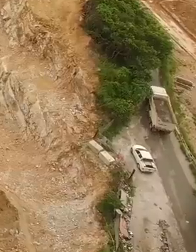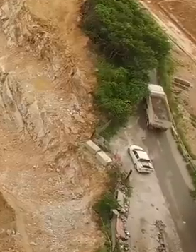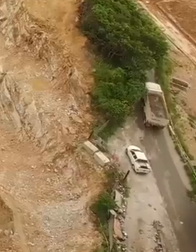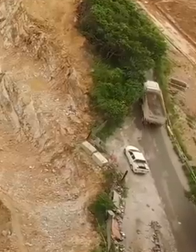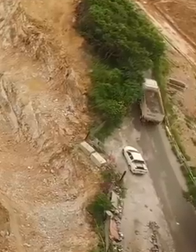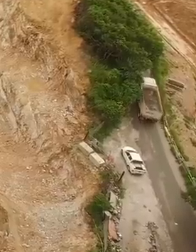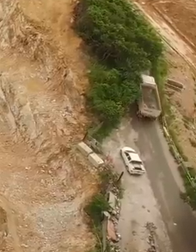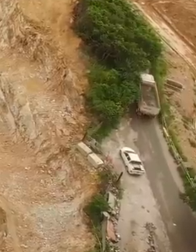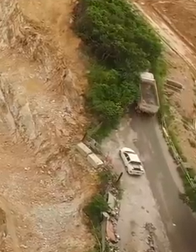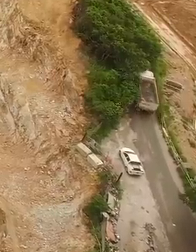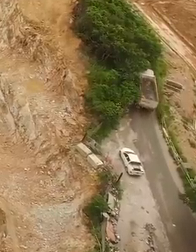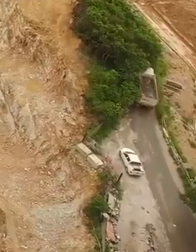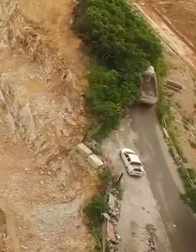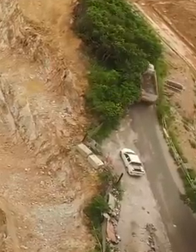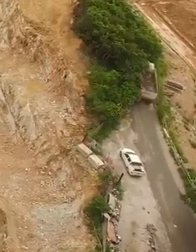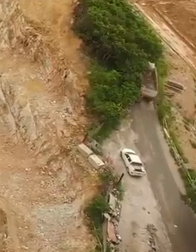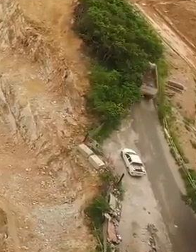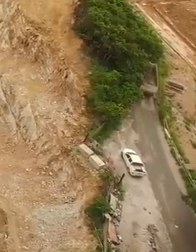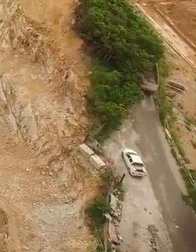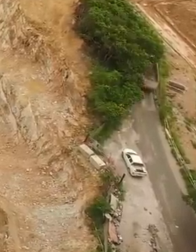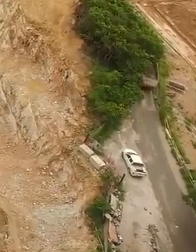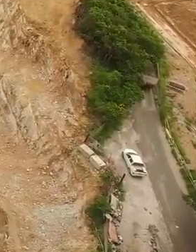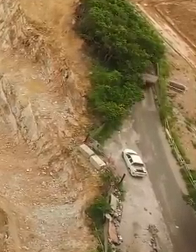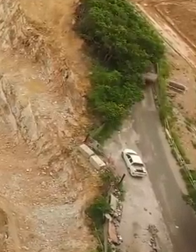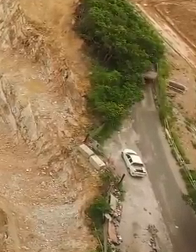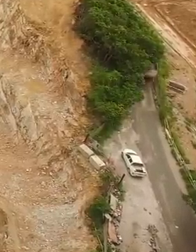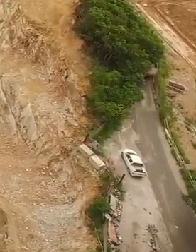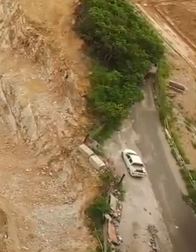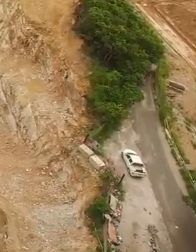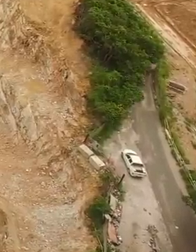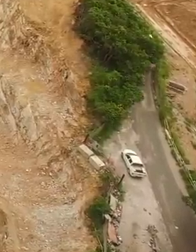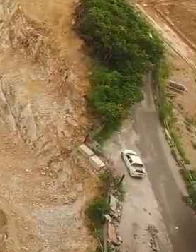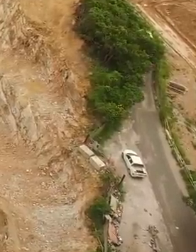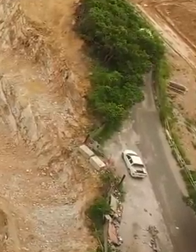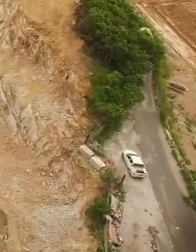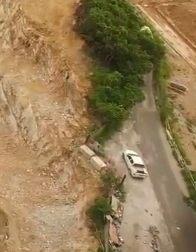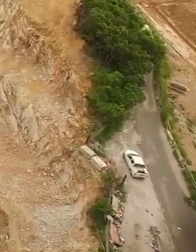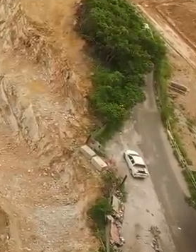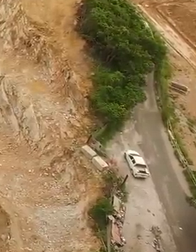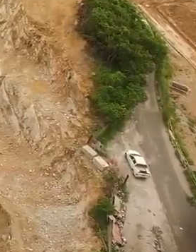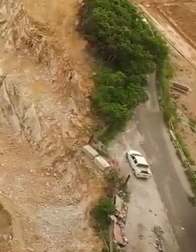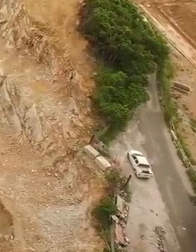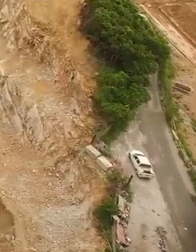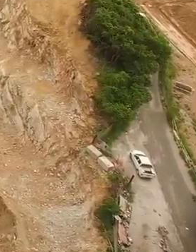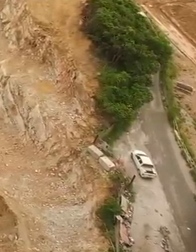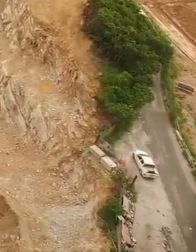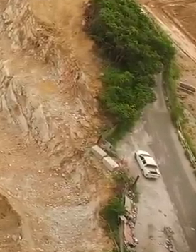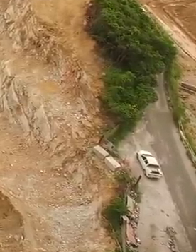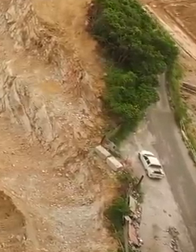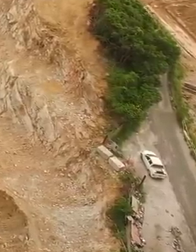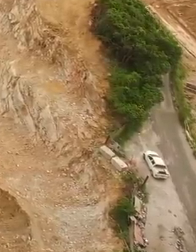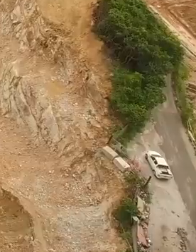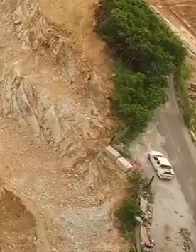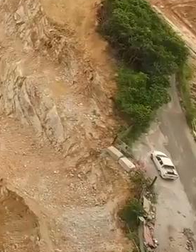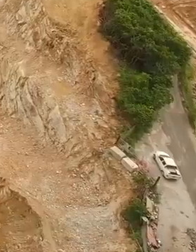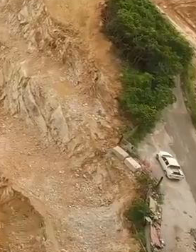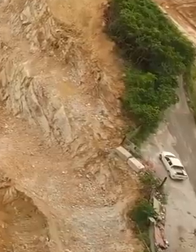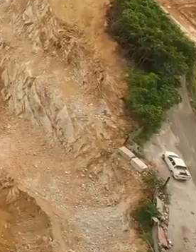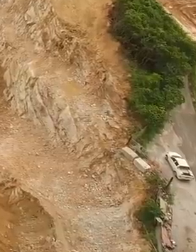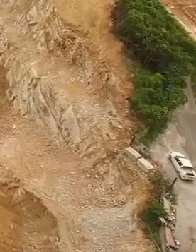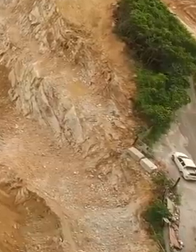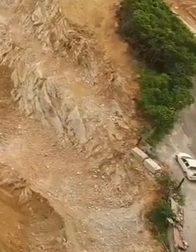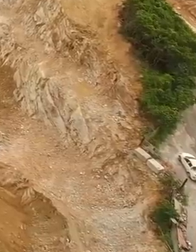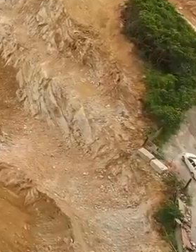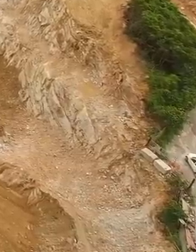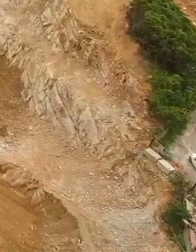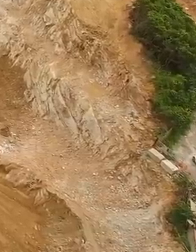Hacia adelante ya todo lo que tiene que ver con exploración